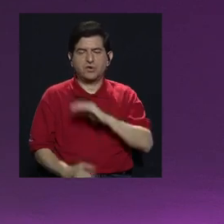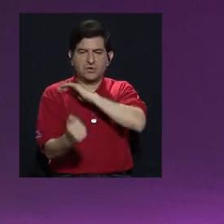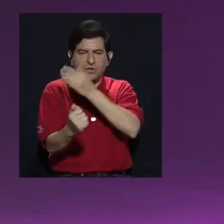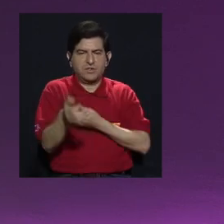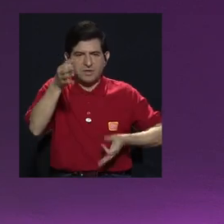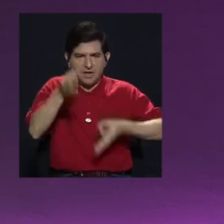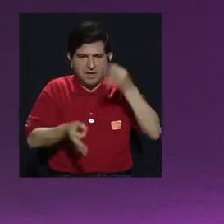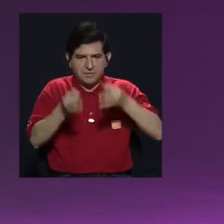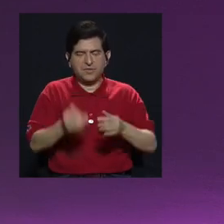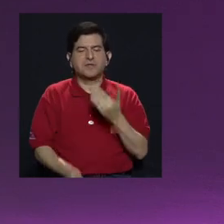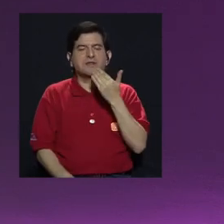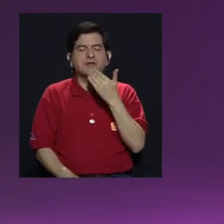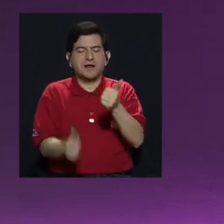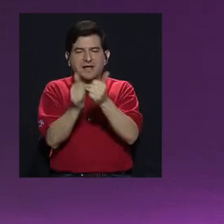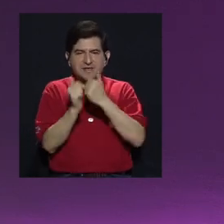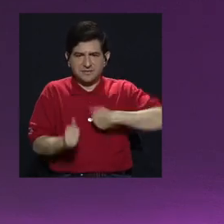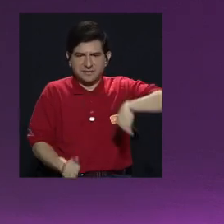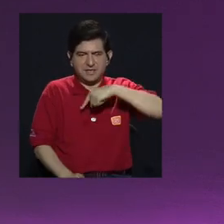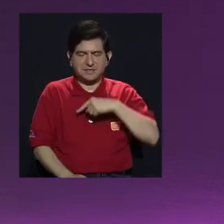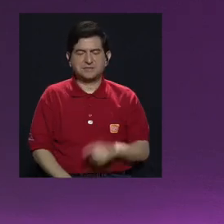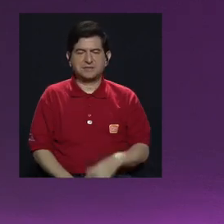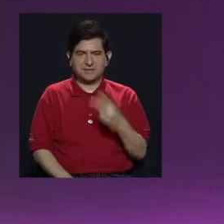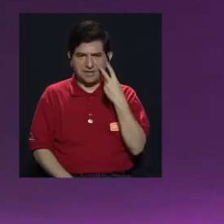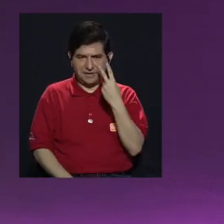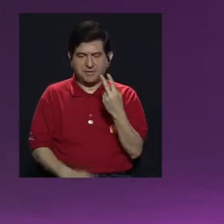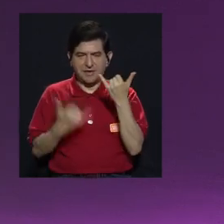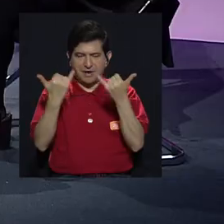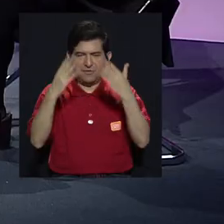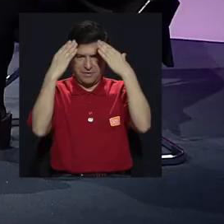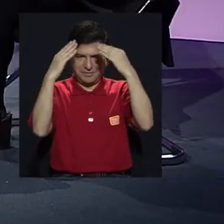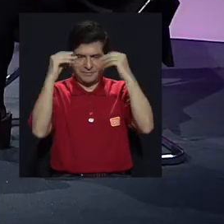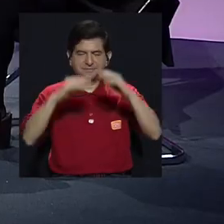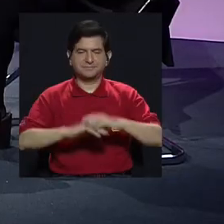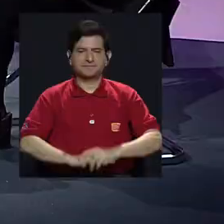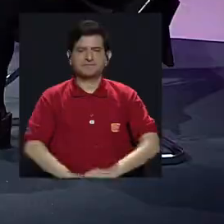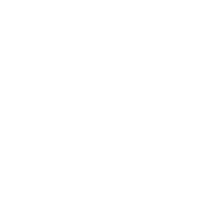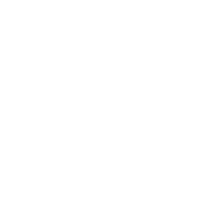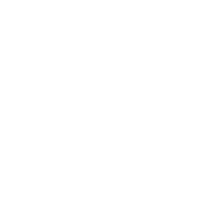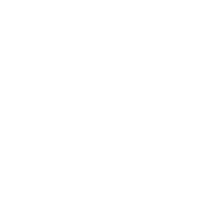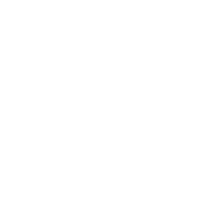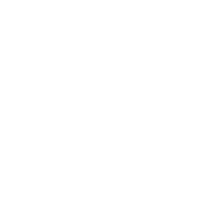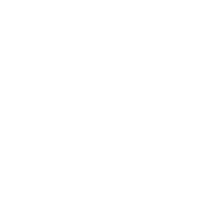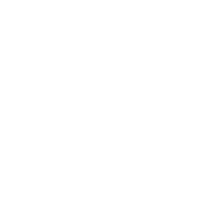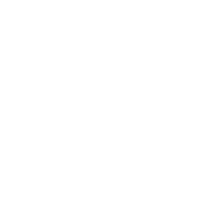Poder Judicial. Gracias por acompañarnos. Vamos a conocer a Dixie.